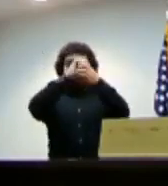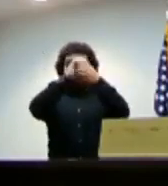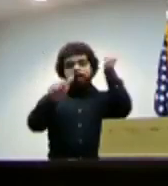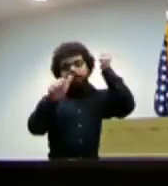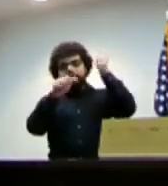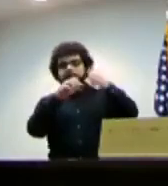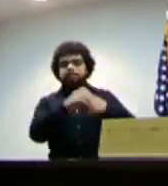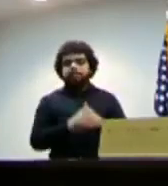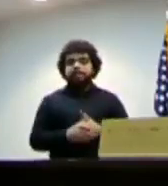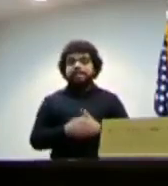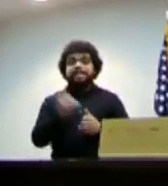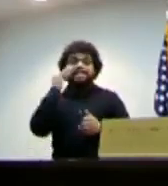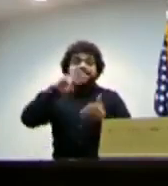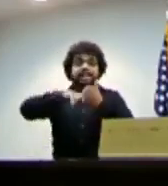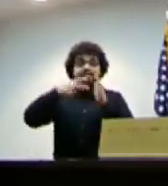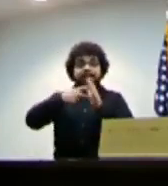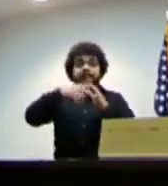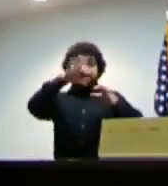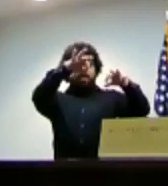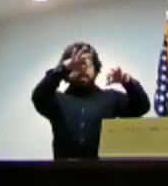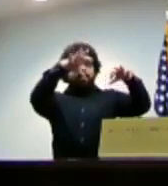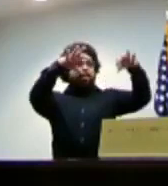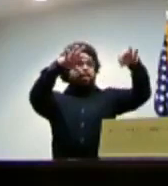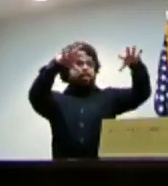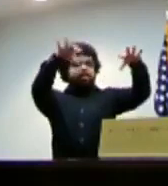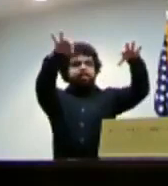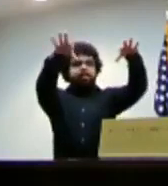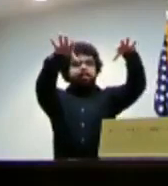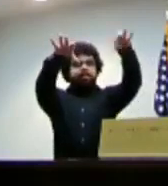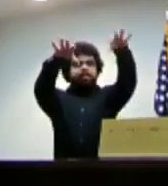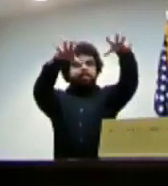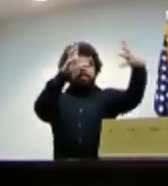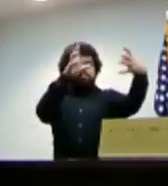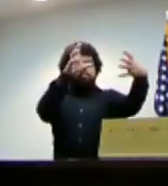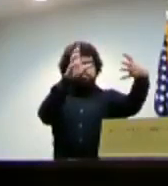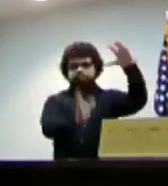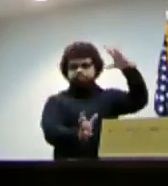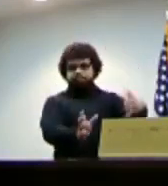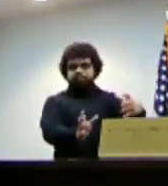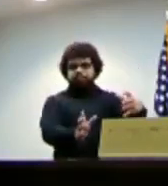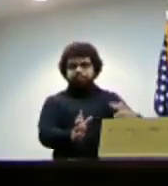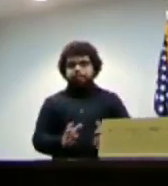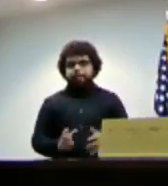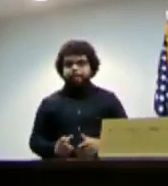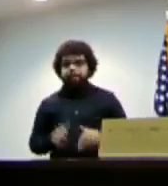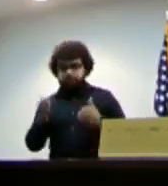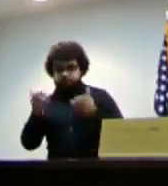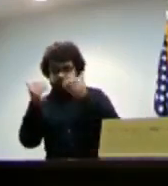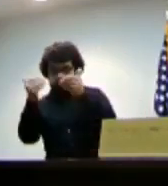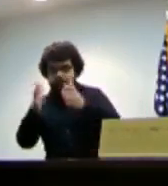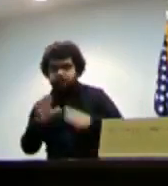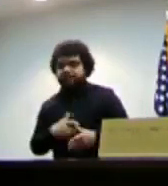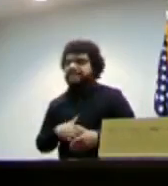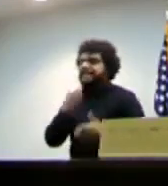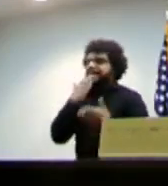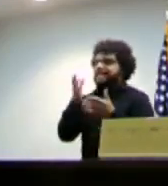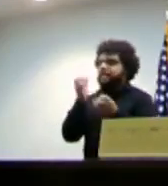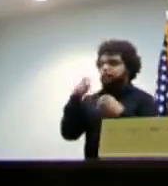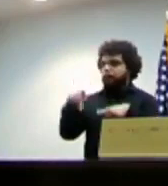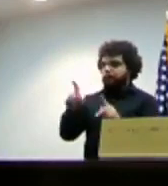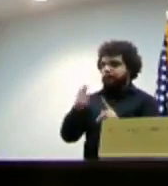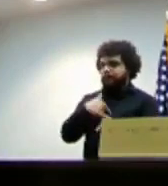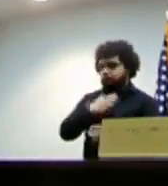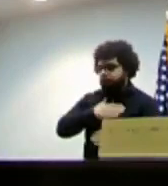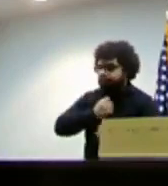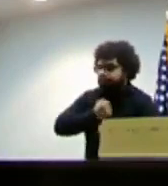momento que eso se caía. Adelante, disculpe. Gracias por darme la oportunidad de expresarme. En